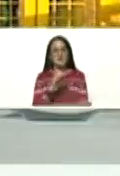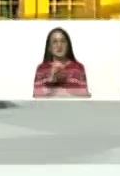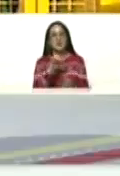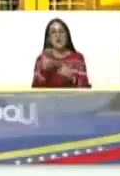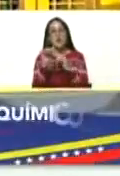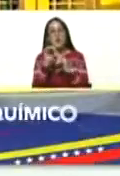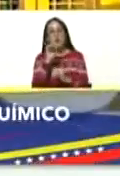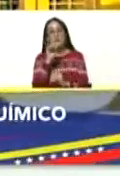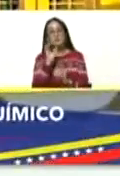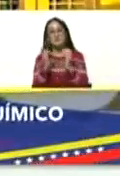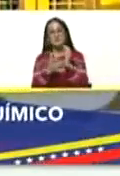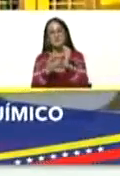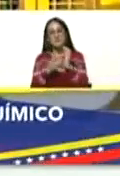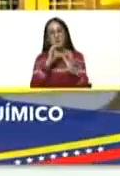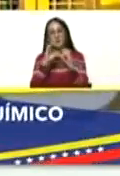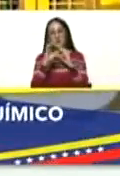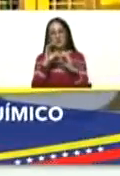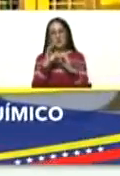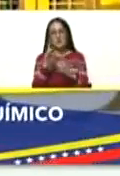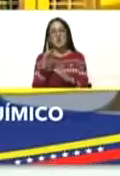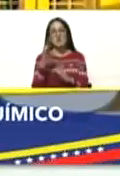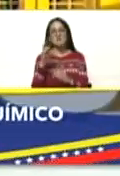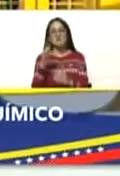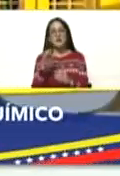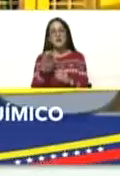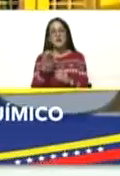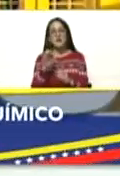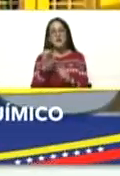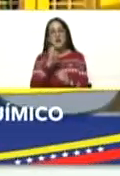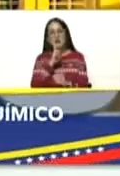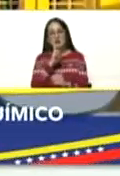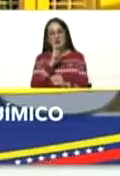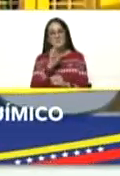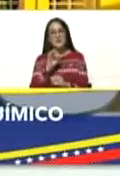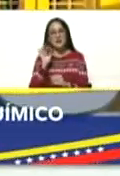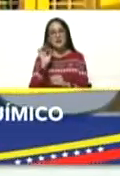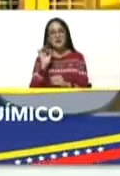telecomunicaciones, informática, automotriz, minería.